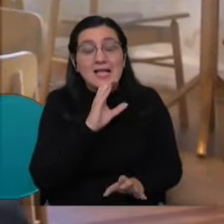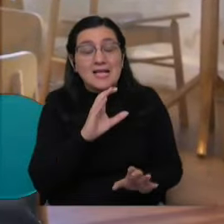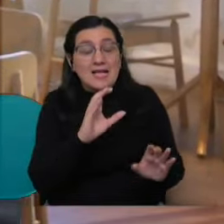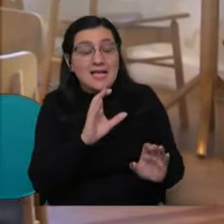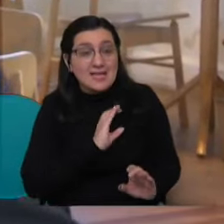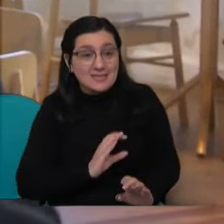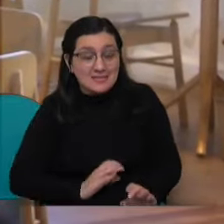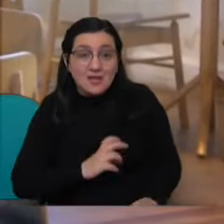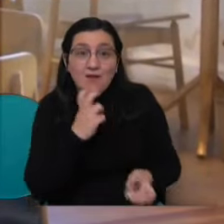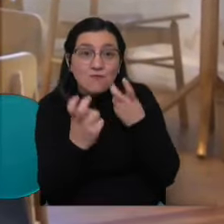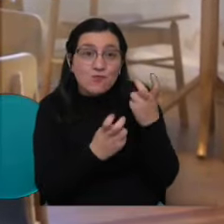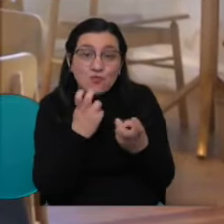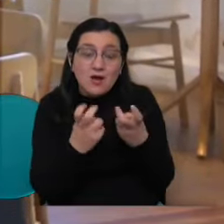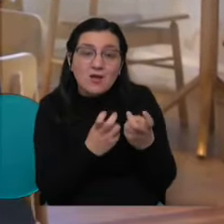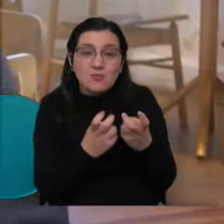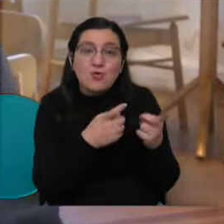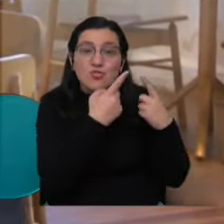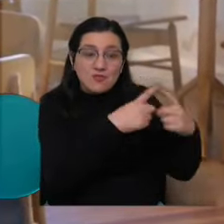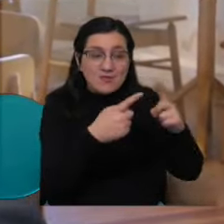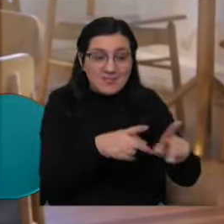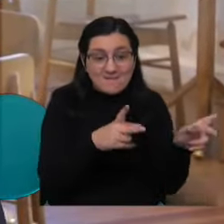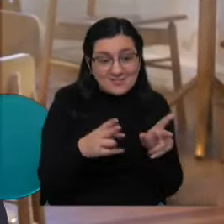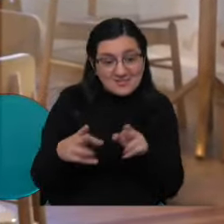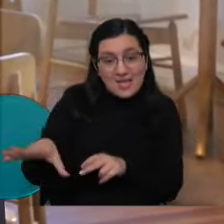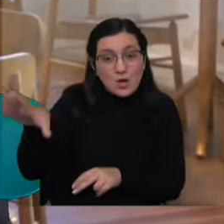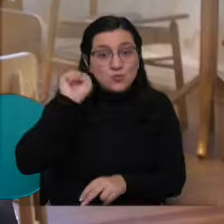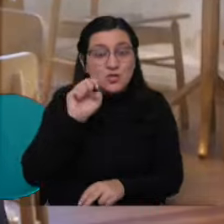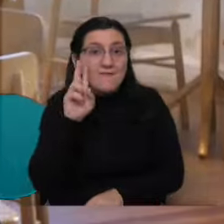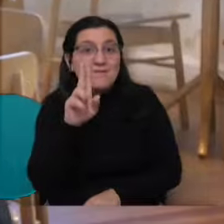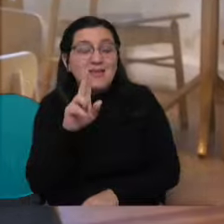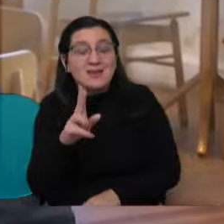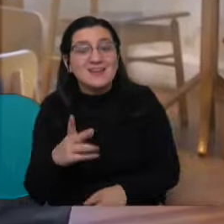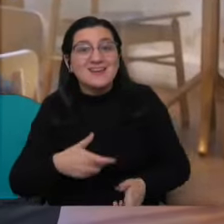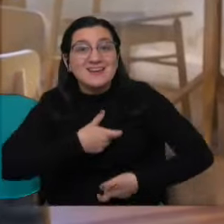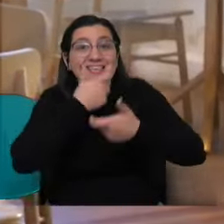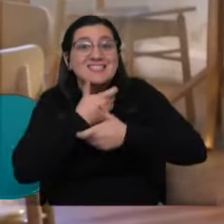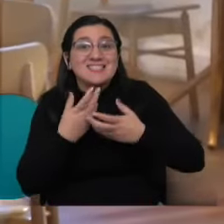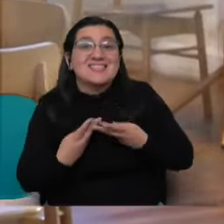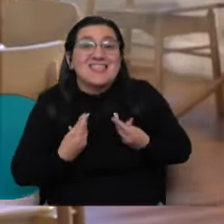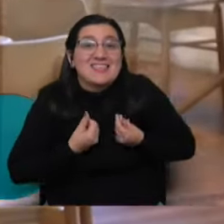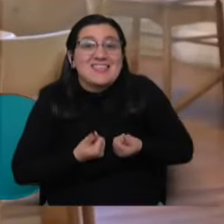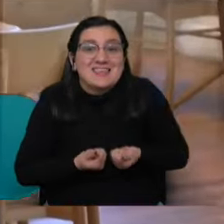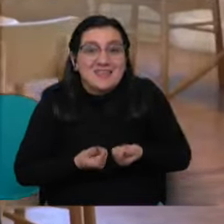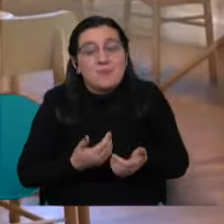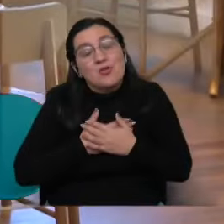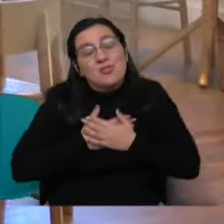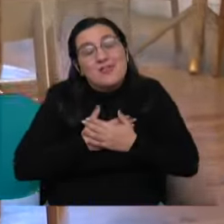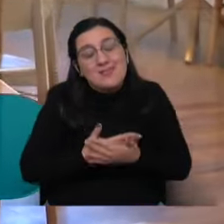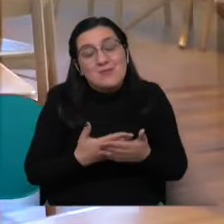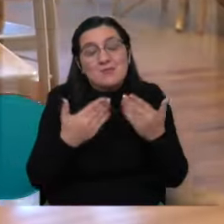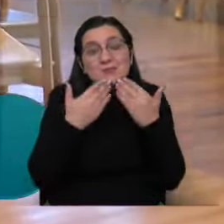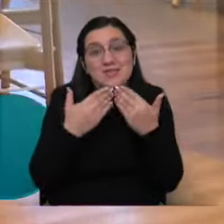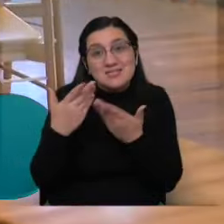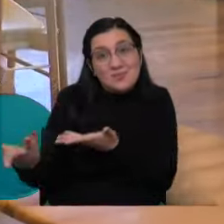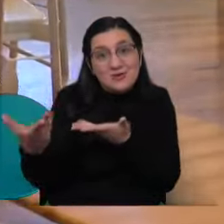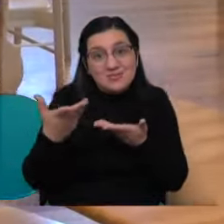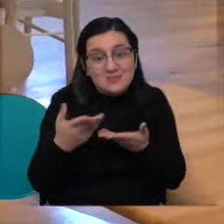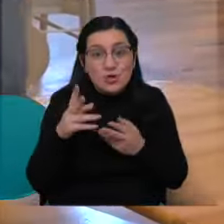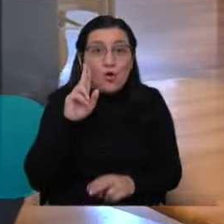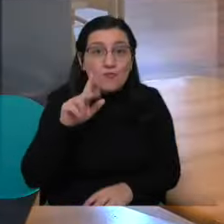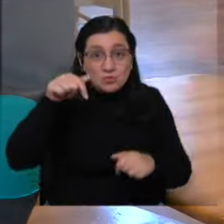que que buscamos que se Viva en distintas facetas Escuchar ver reírse y sentir Qué lindo bueno Martín Te queremos mucho Gracias por recibirnos nos vemos